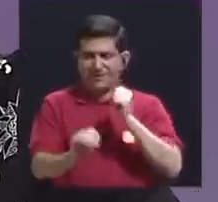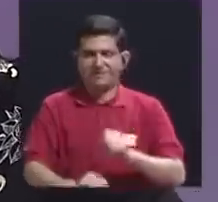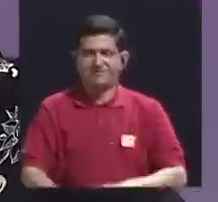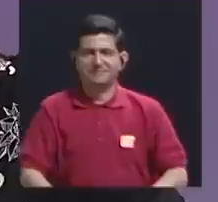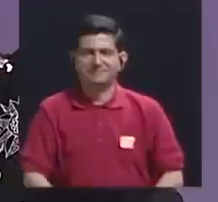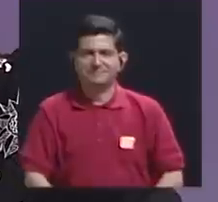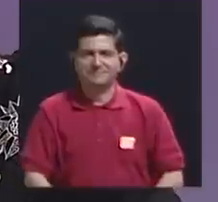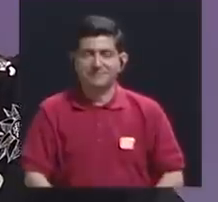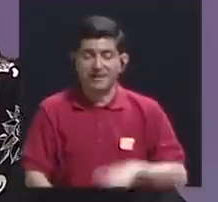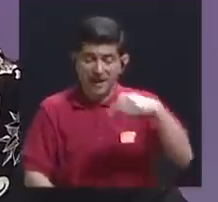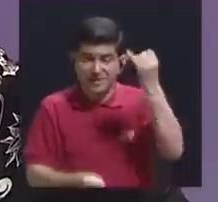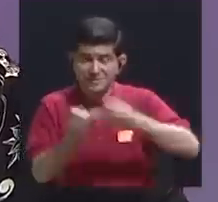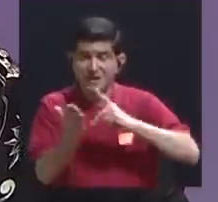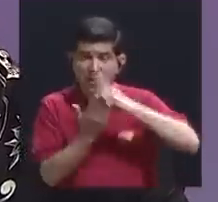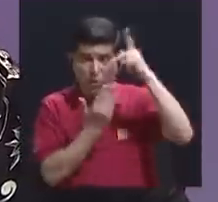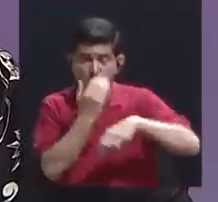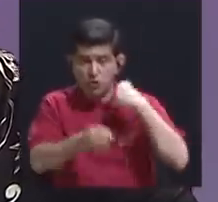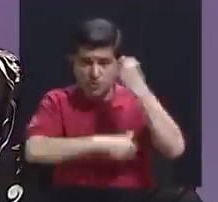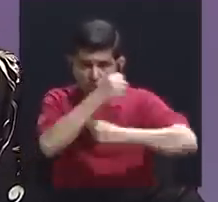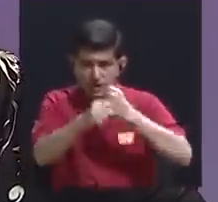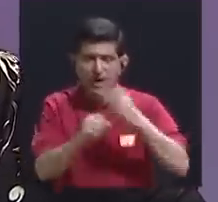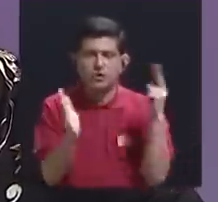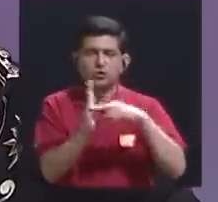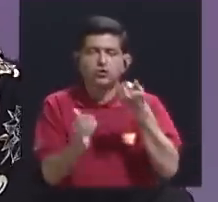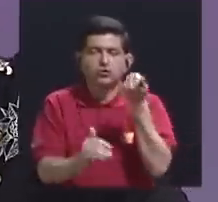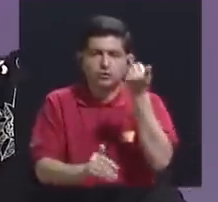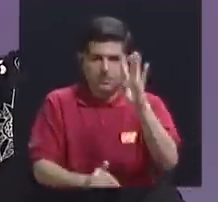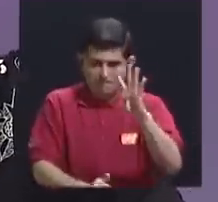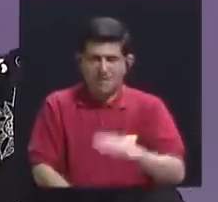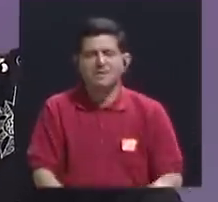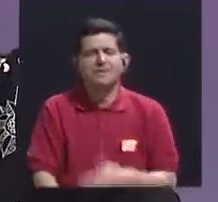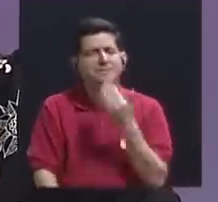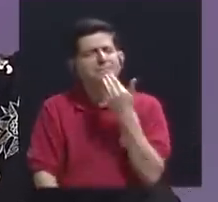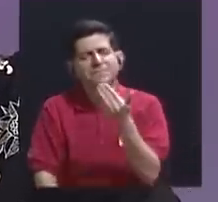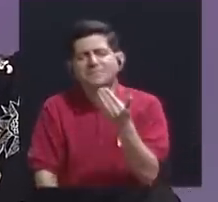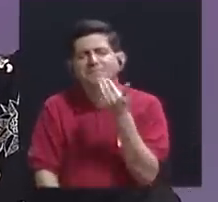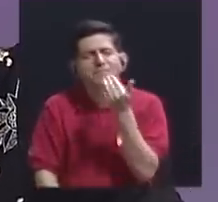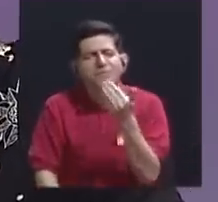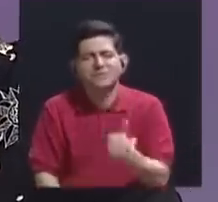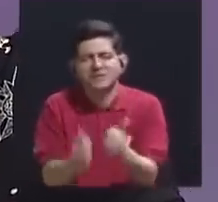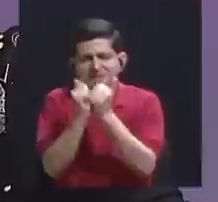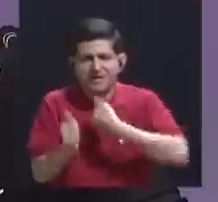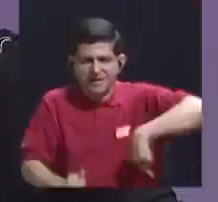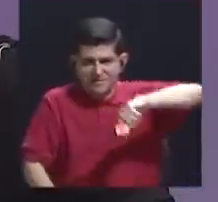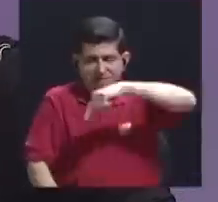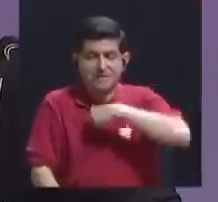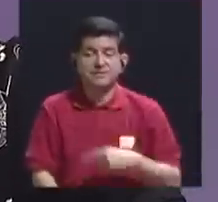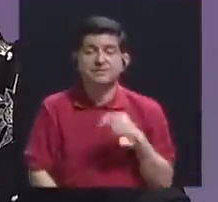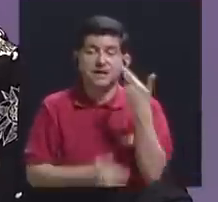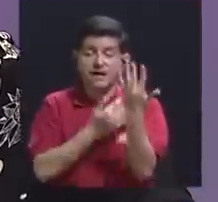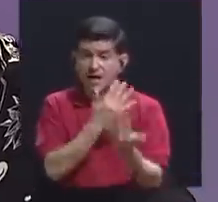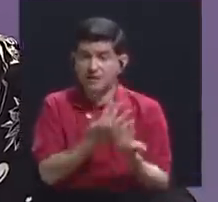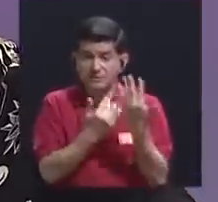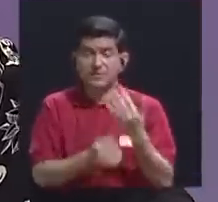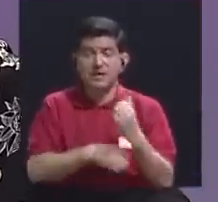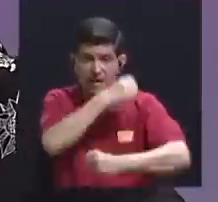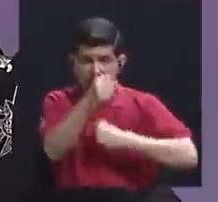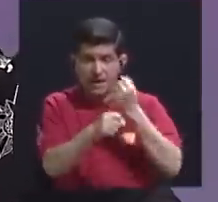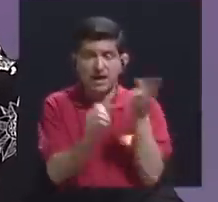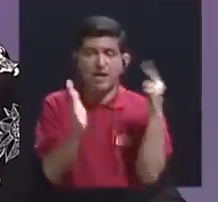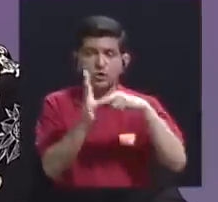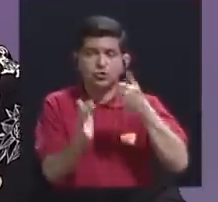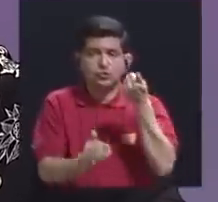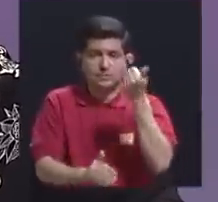este es nuestro último programa del año 2014 le agradecemos que estén con nosotros y les esperamos en el año